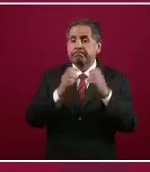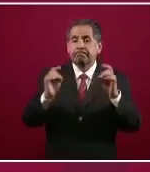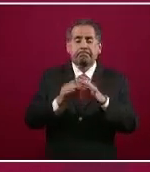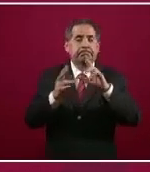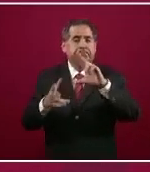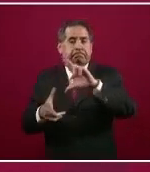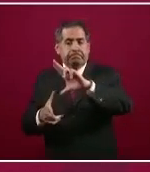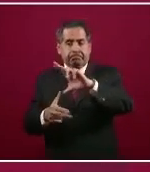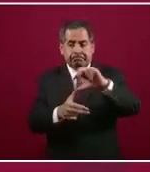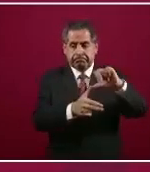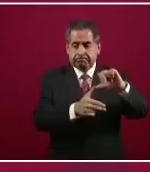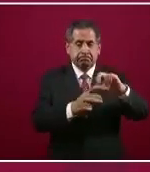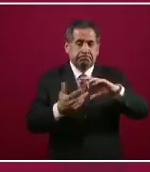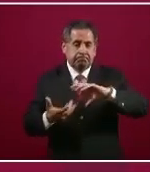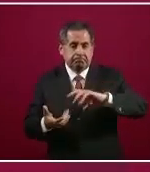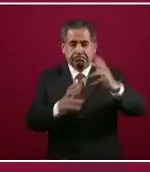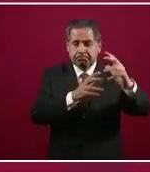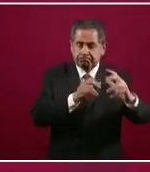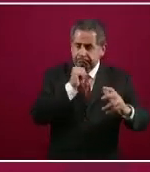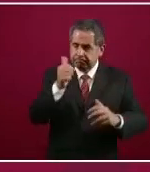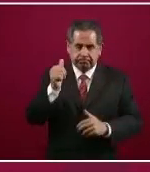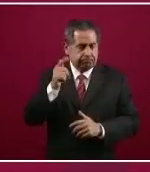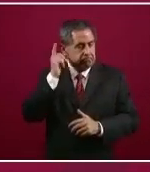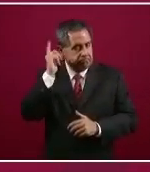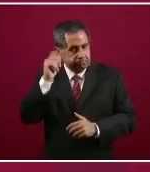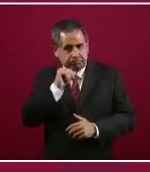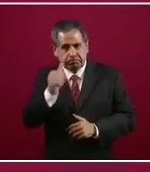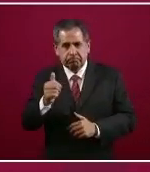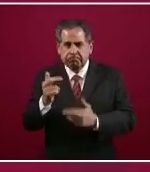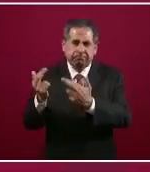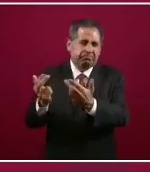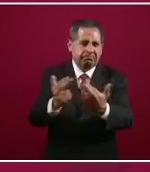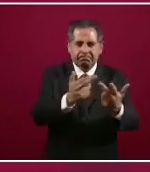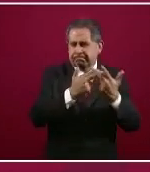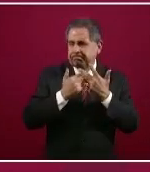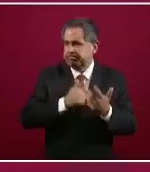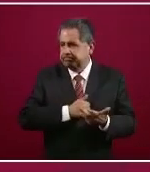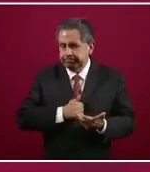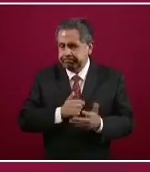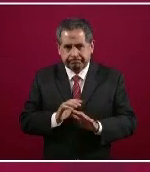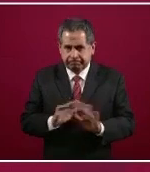huracanes que causen daño, que causen desgracias,